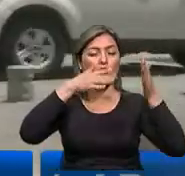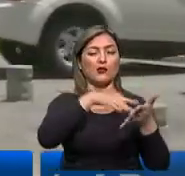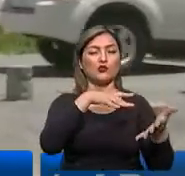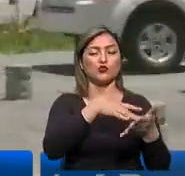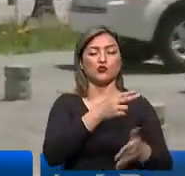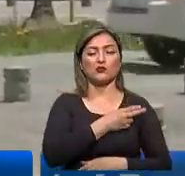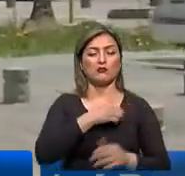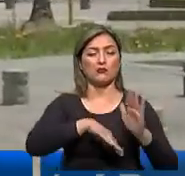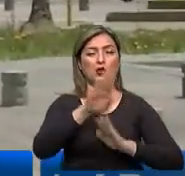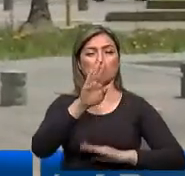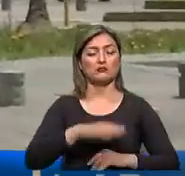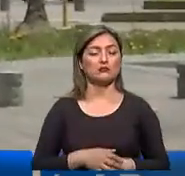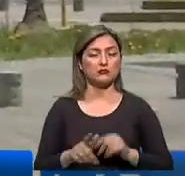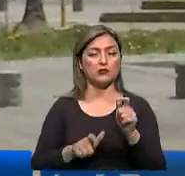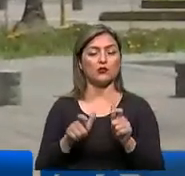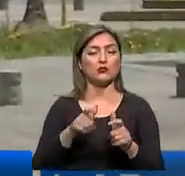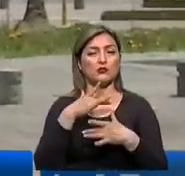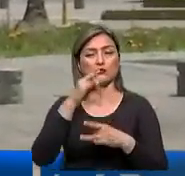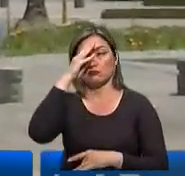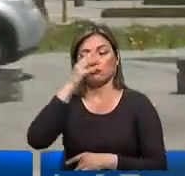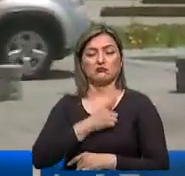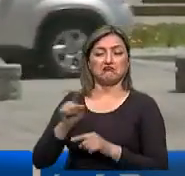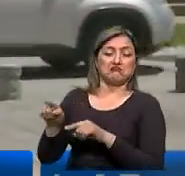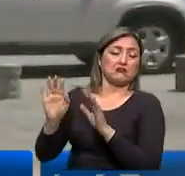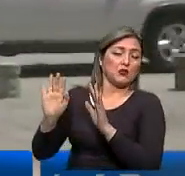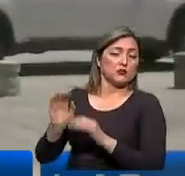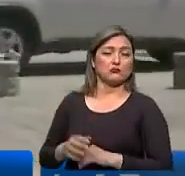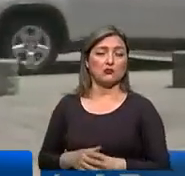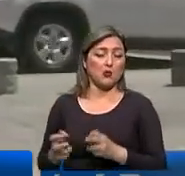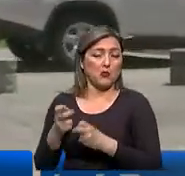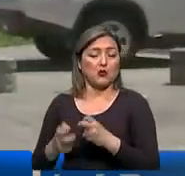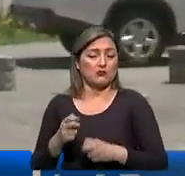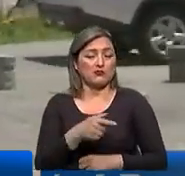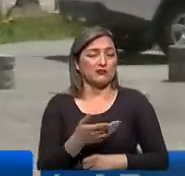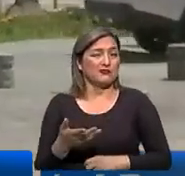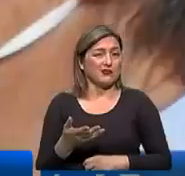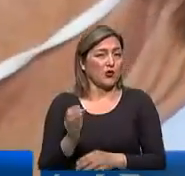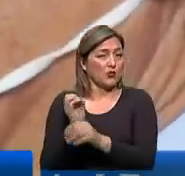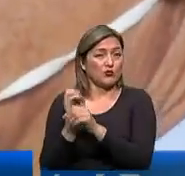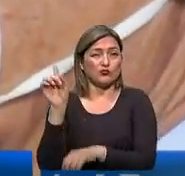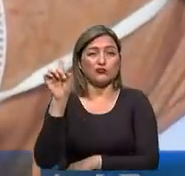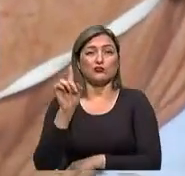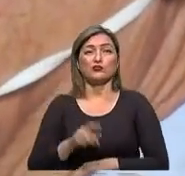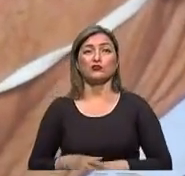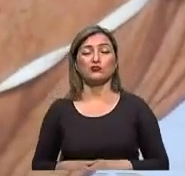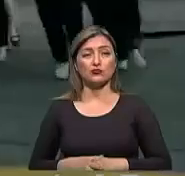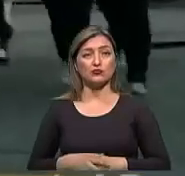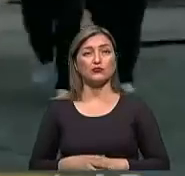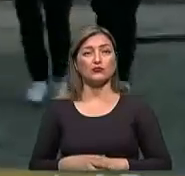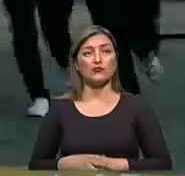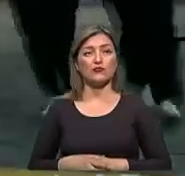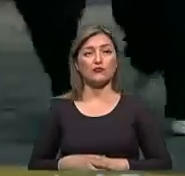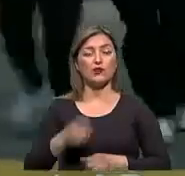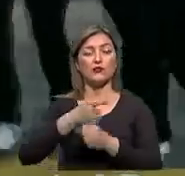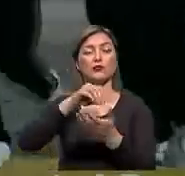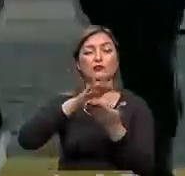estudios. Hay personas que les gustan los militares. No hay problema, pero no es obligatorio. Esta disposición se implementaría a